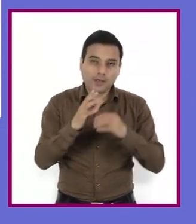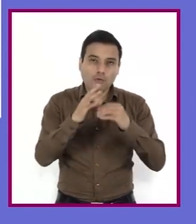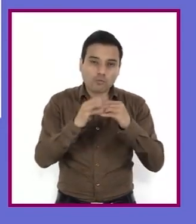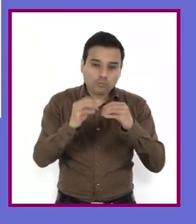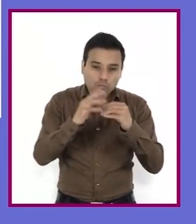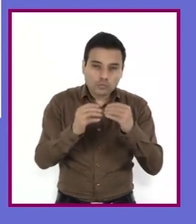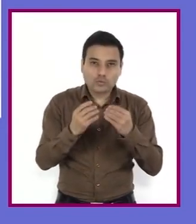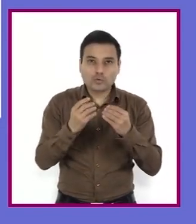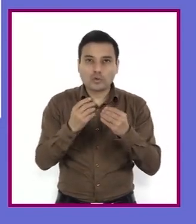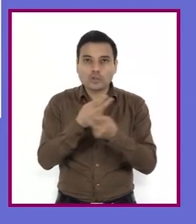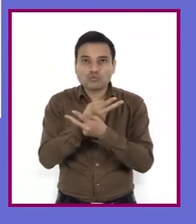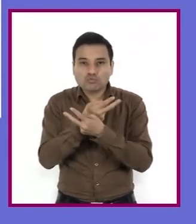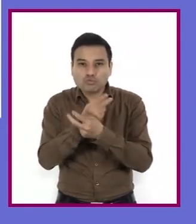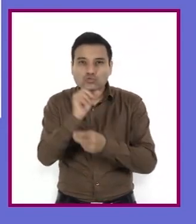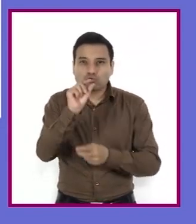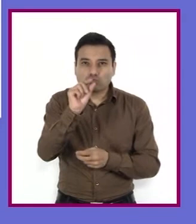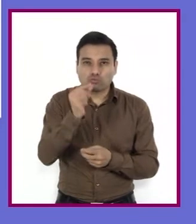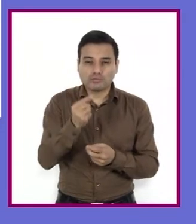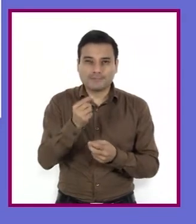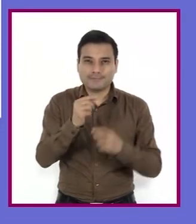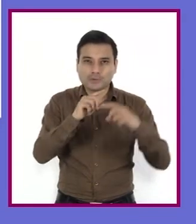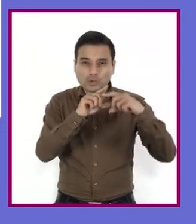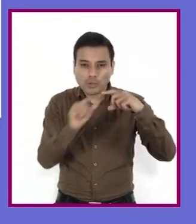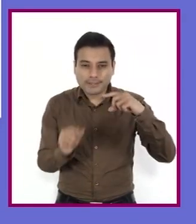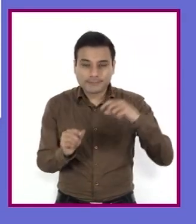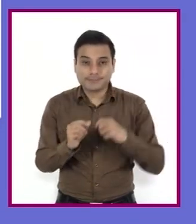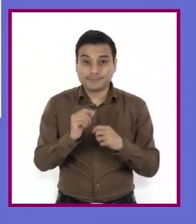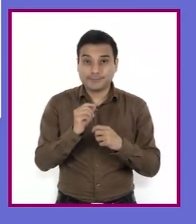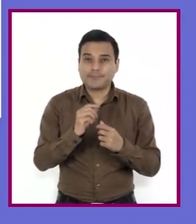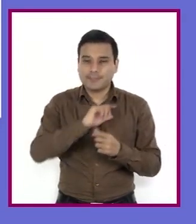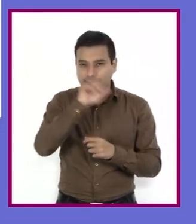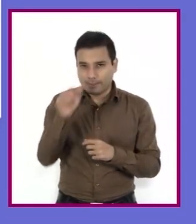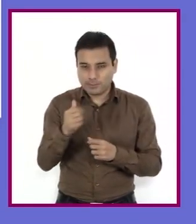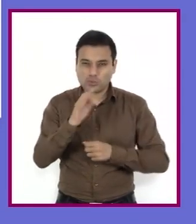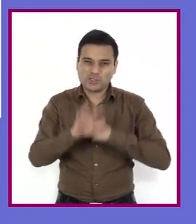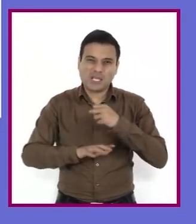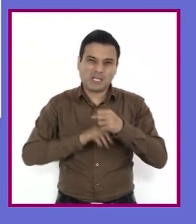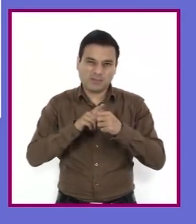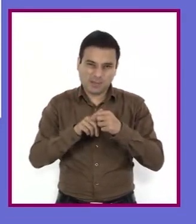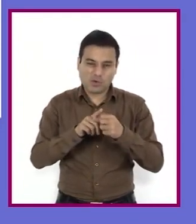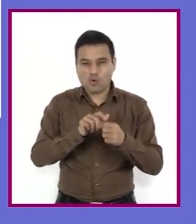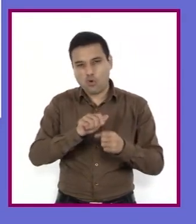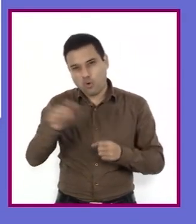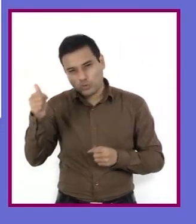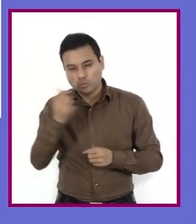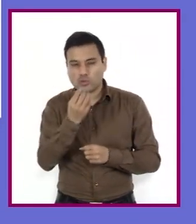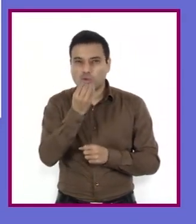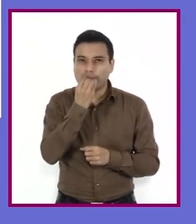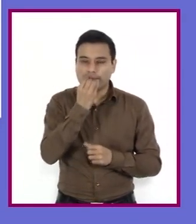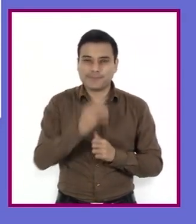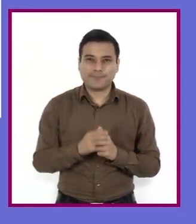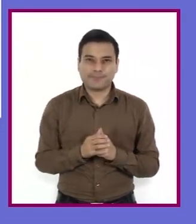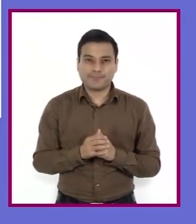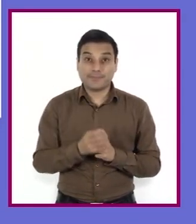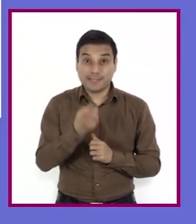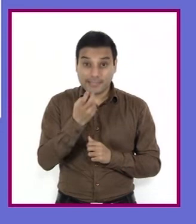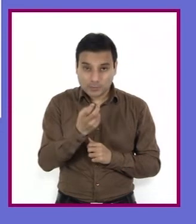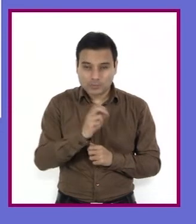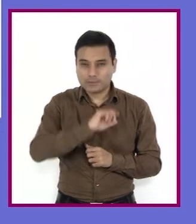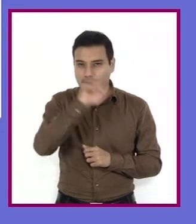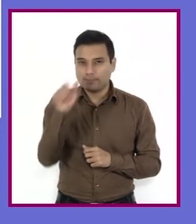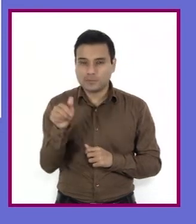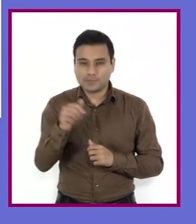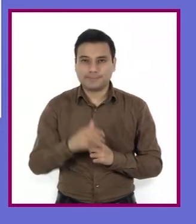semillas. A su vez, los animales carnívoros se alimentan de los herbívoros o de otros carnívoros. Para concluir esta cadena o red